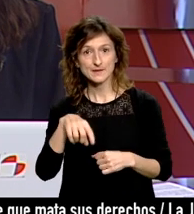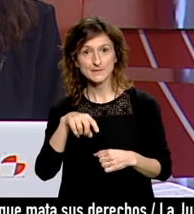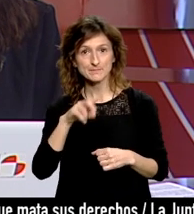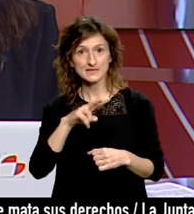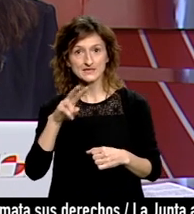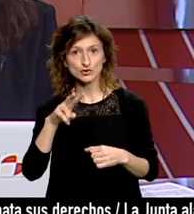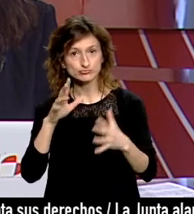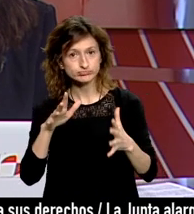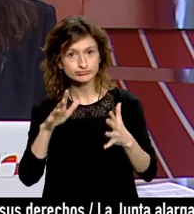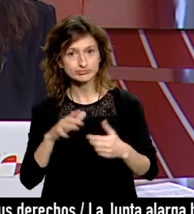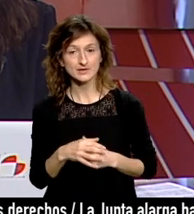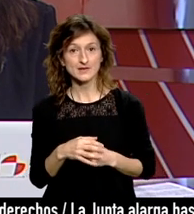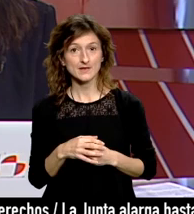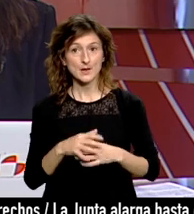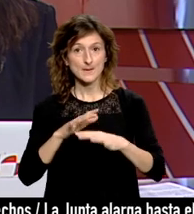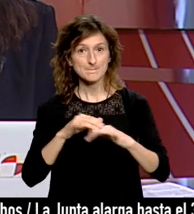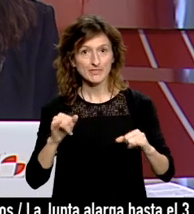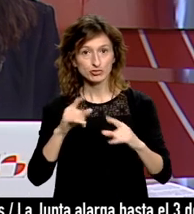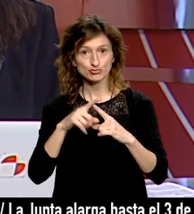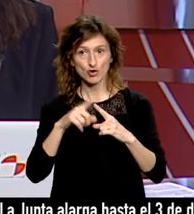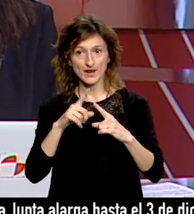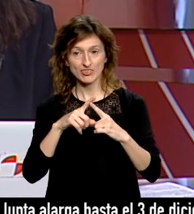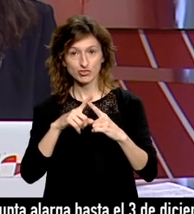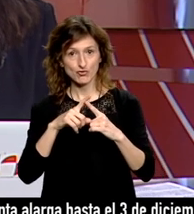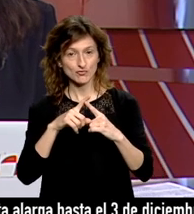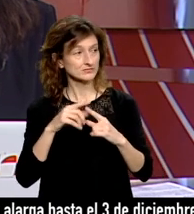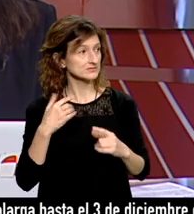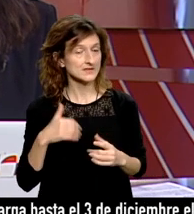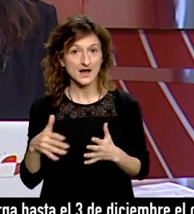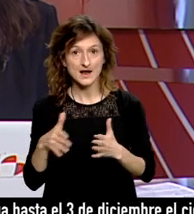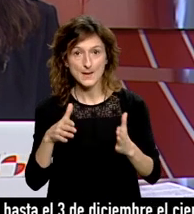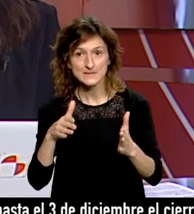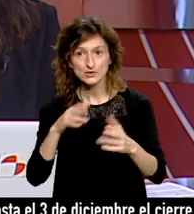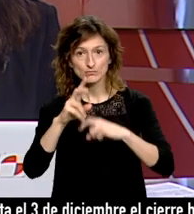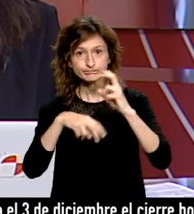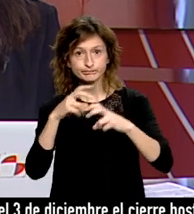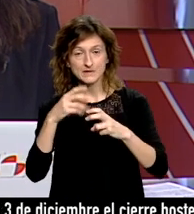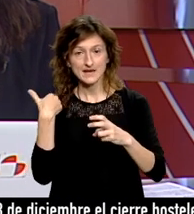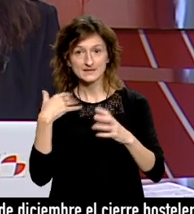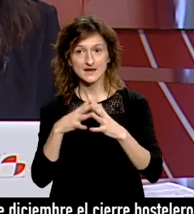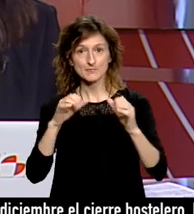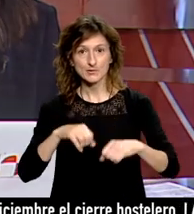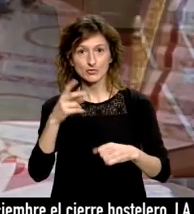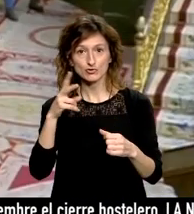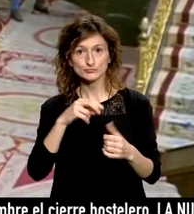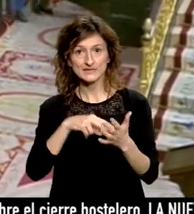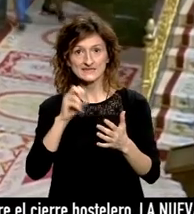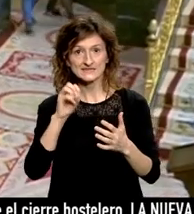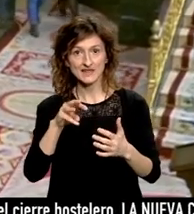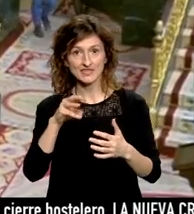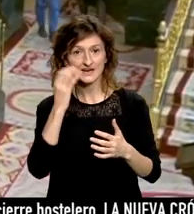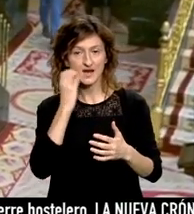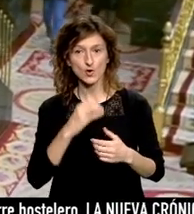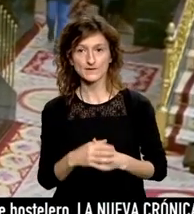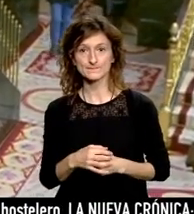las 22 recomendaciones del Pacto de Toledo y se inicia así el camino para modificar lo aprobado en 2013 por el Gobierno